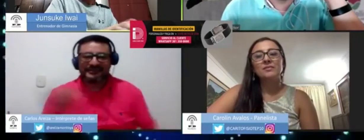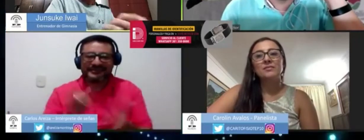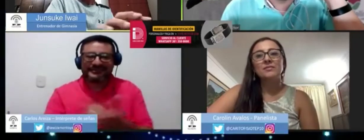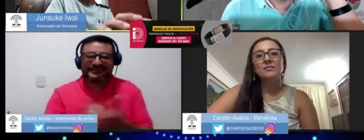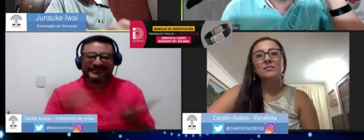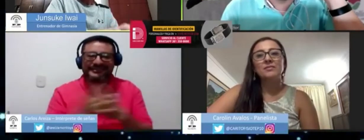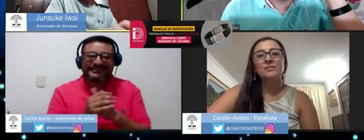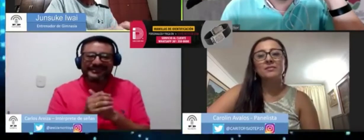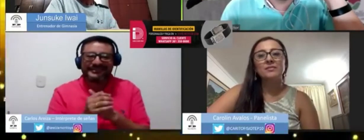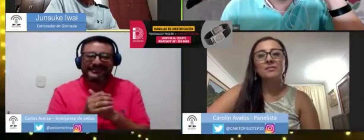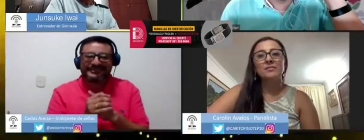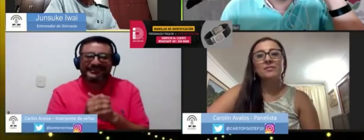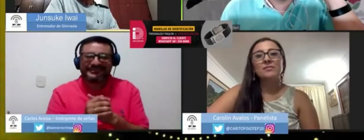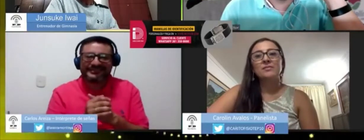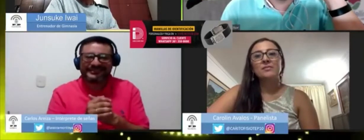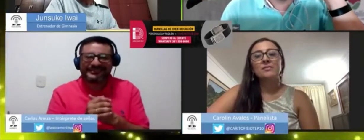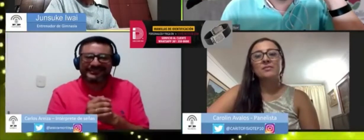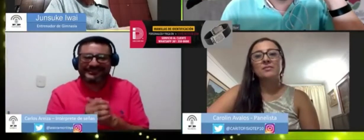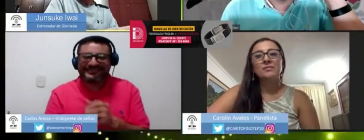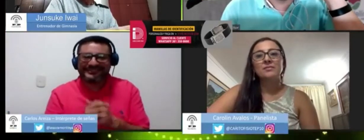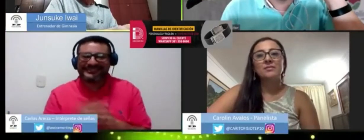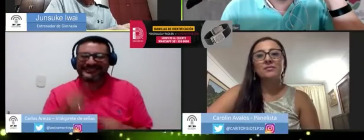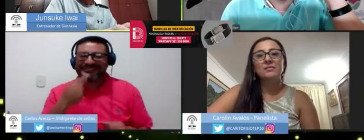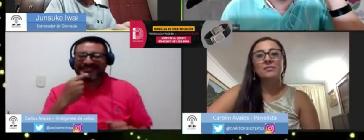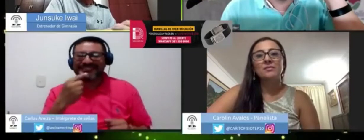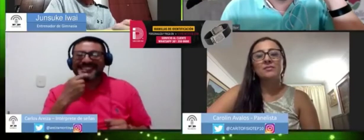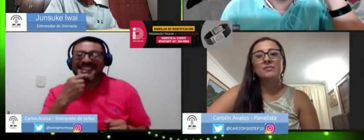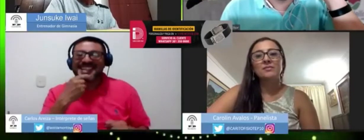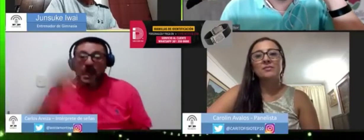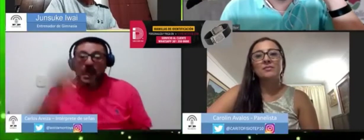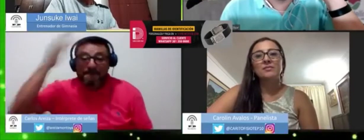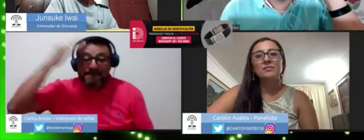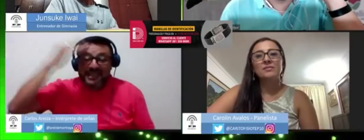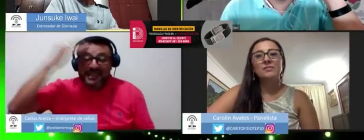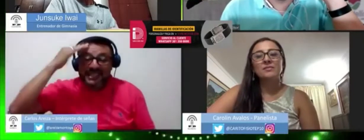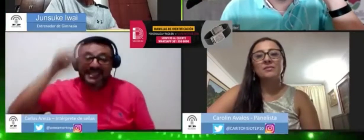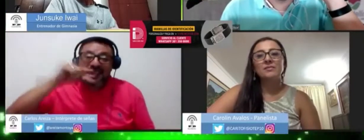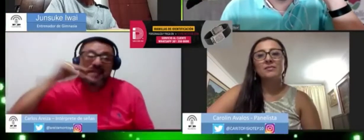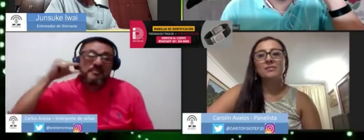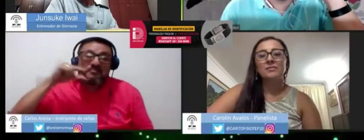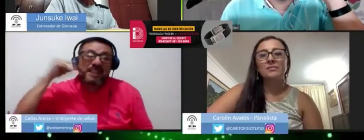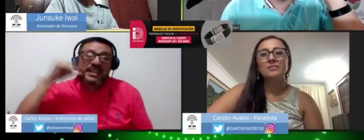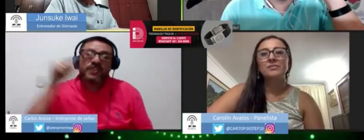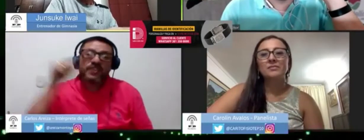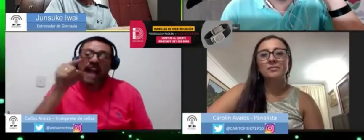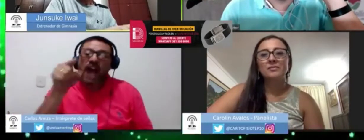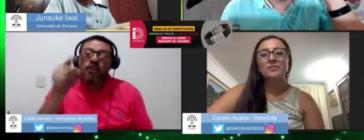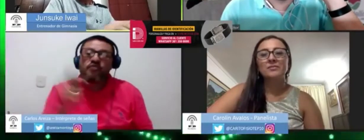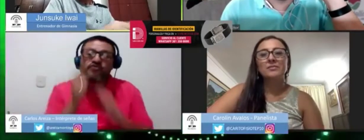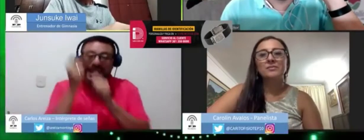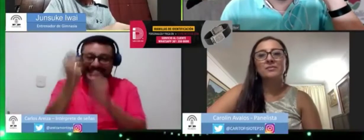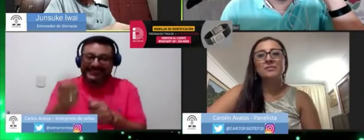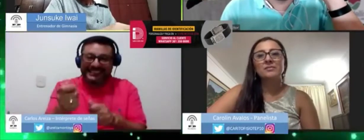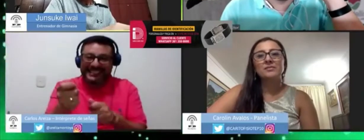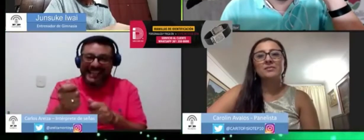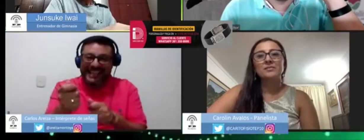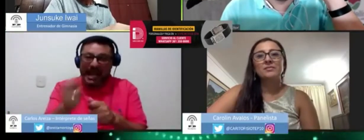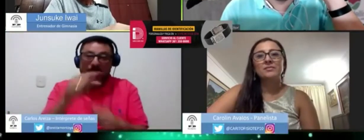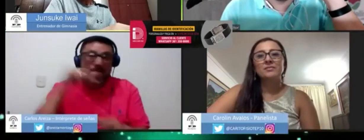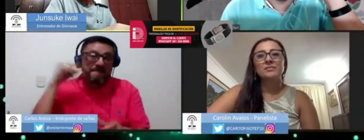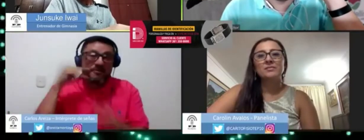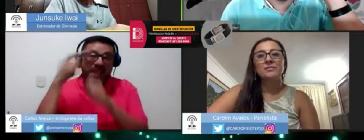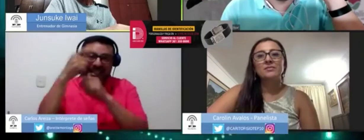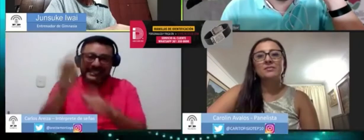también argentino que ha venido a entrenar aquí, tanto hombres, mujeres,